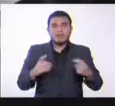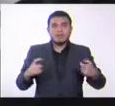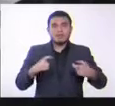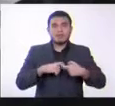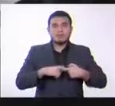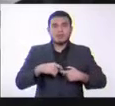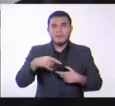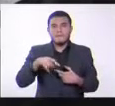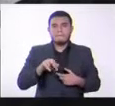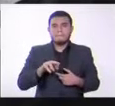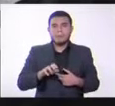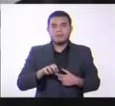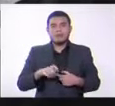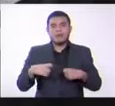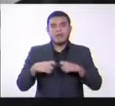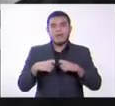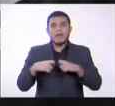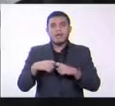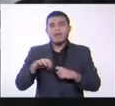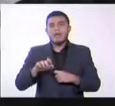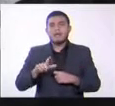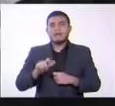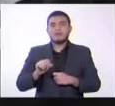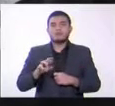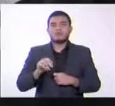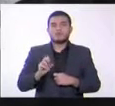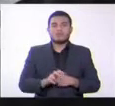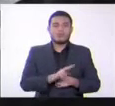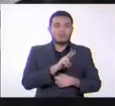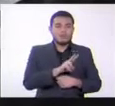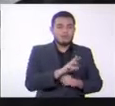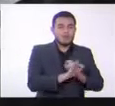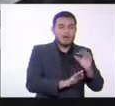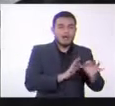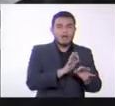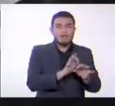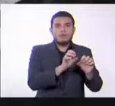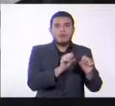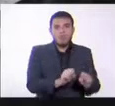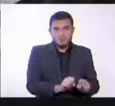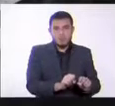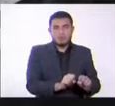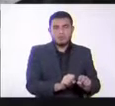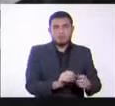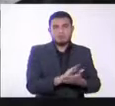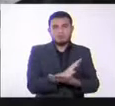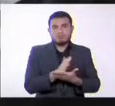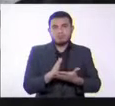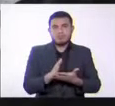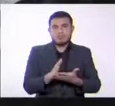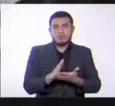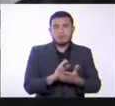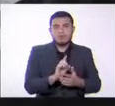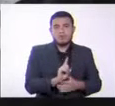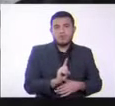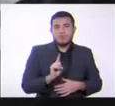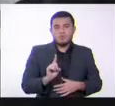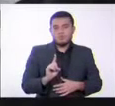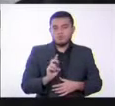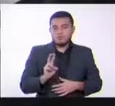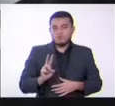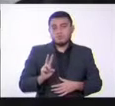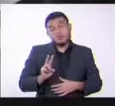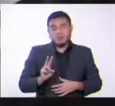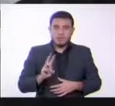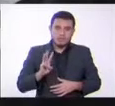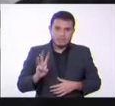de electrones, en el que dos átomos pueden compartir 1, 2 o